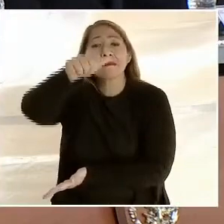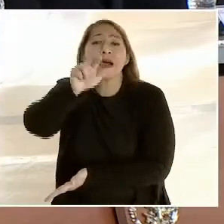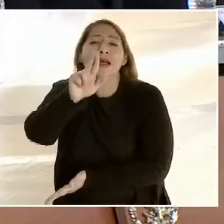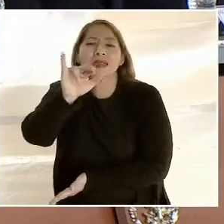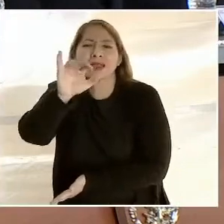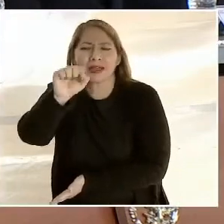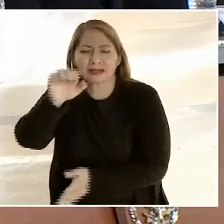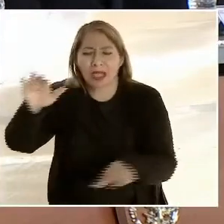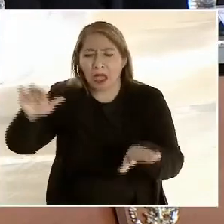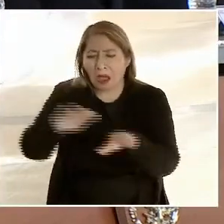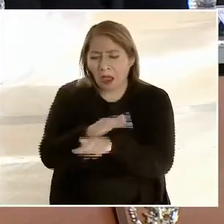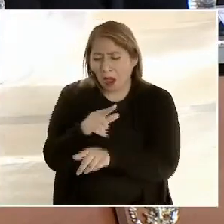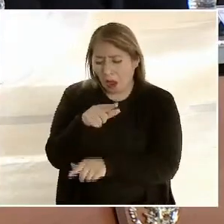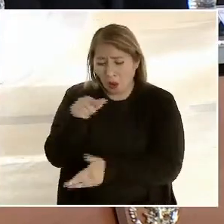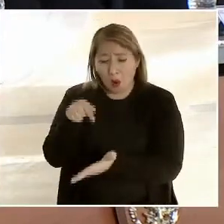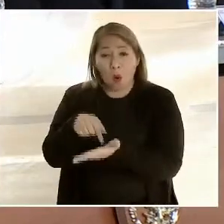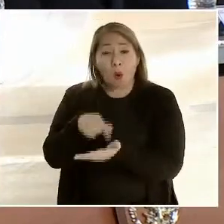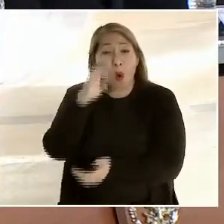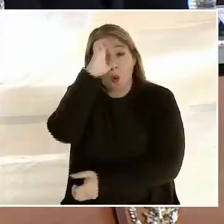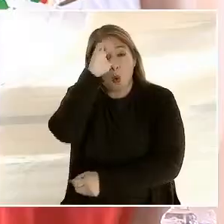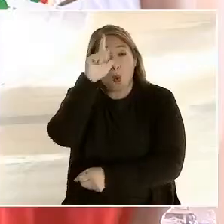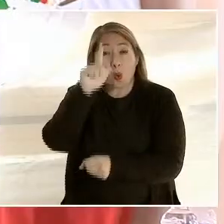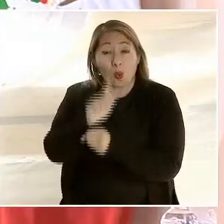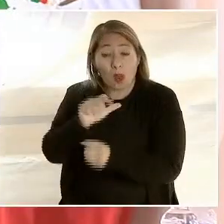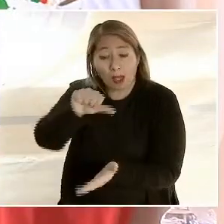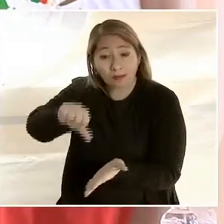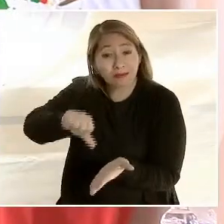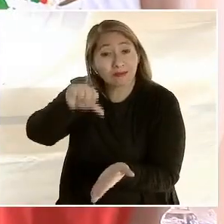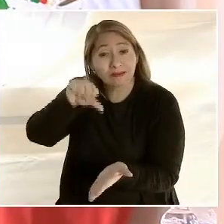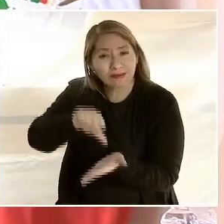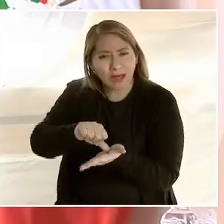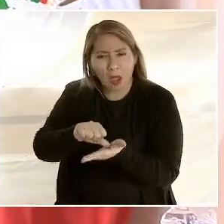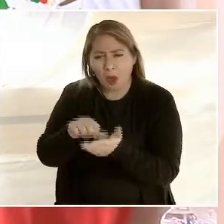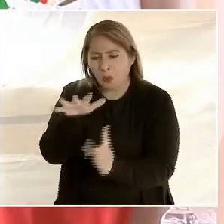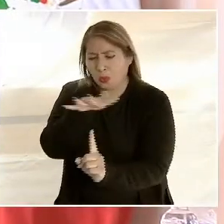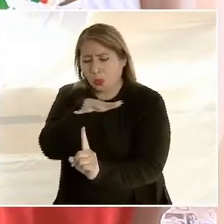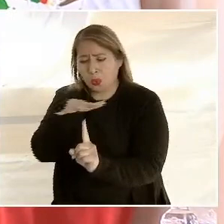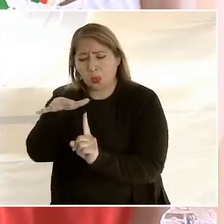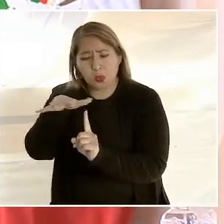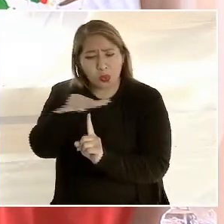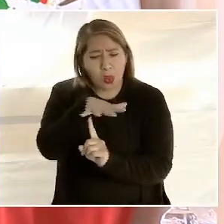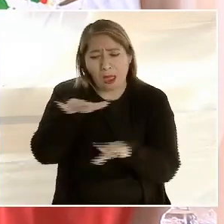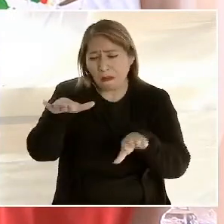que se ha convertido en el centro cultural y ambiental